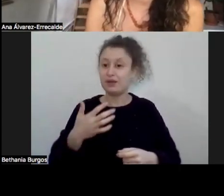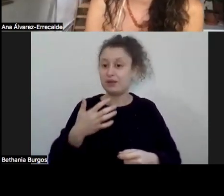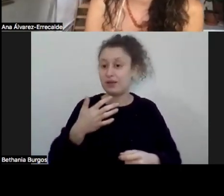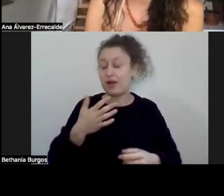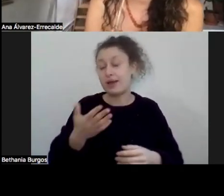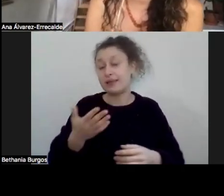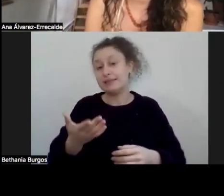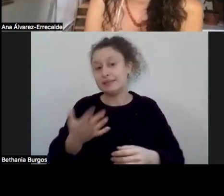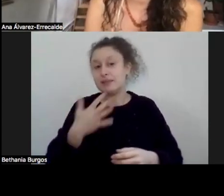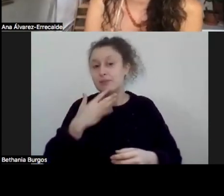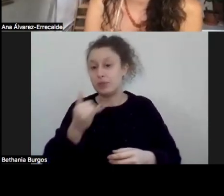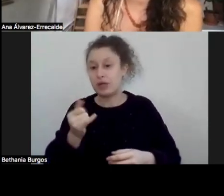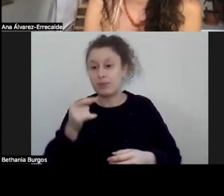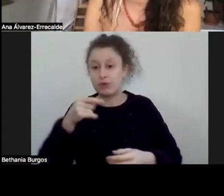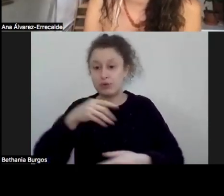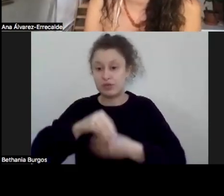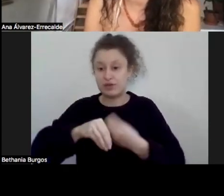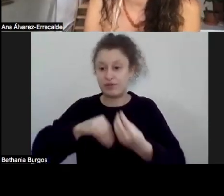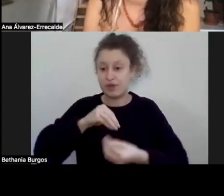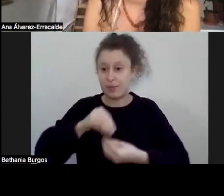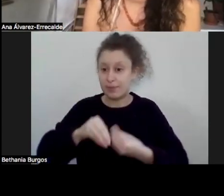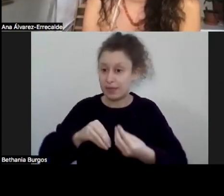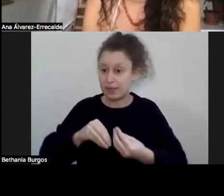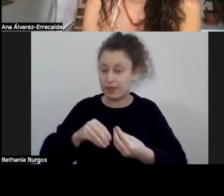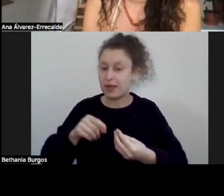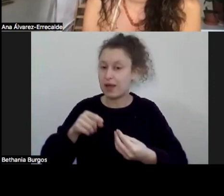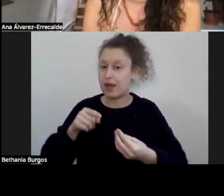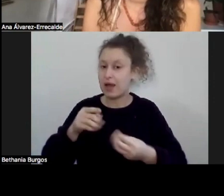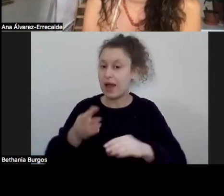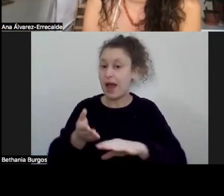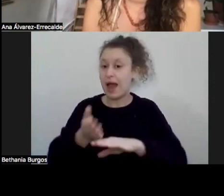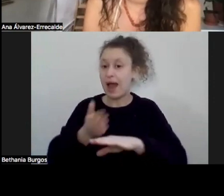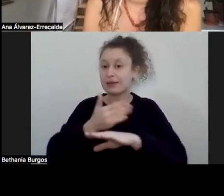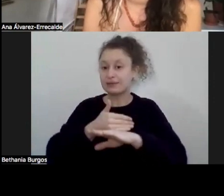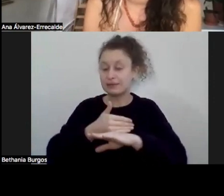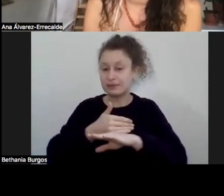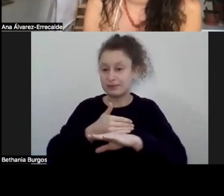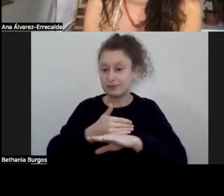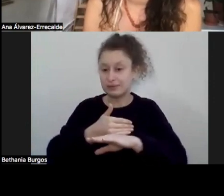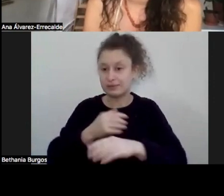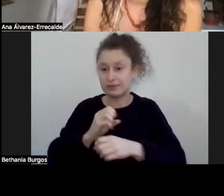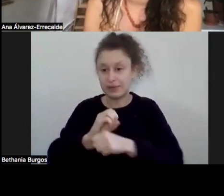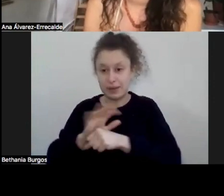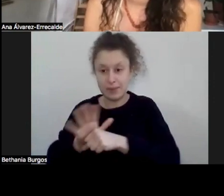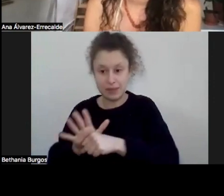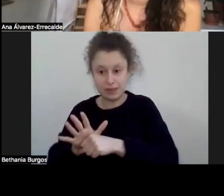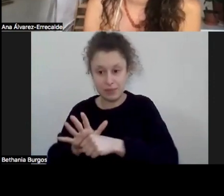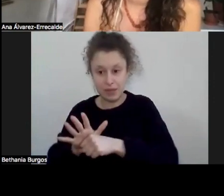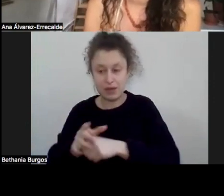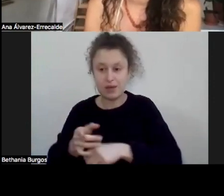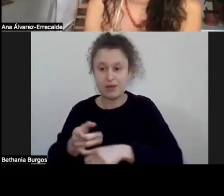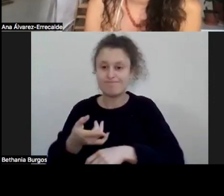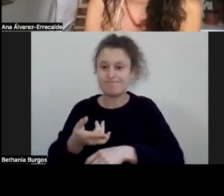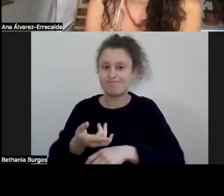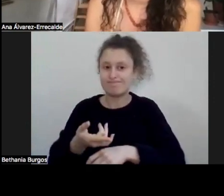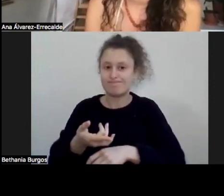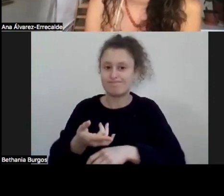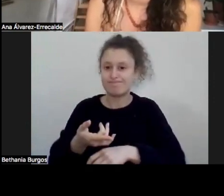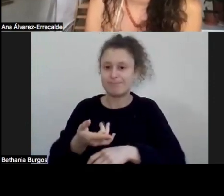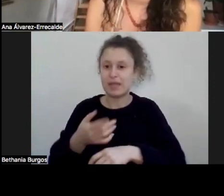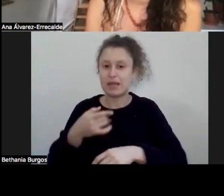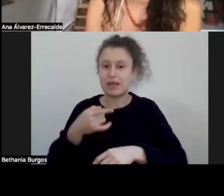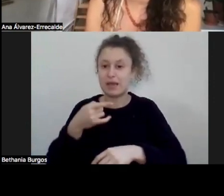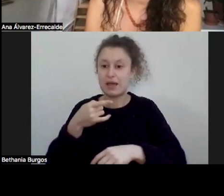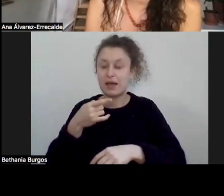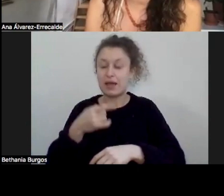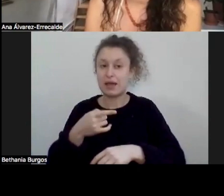una cuidadora una vez a la semana por una hora. Y claro, durante el confinamiento estas familias no recibieron tampoco